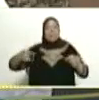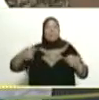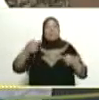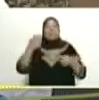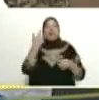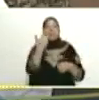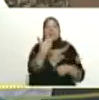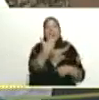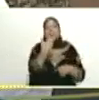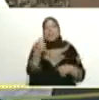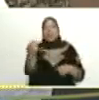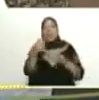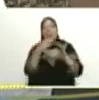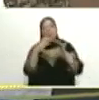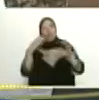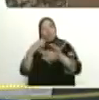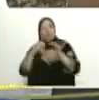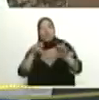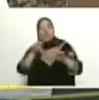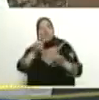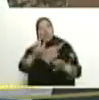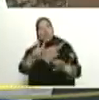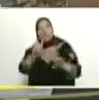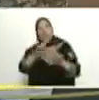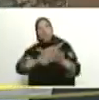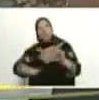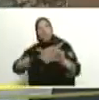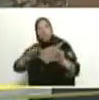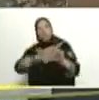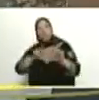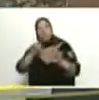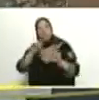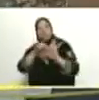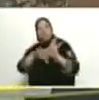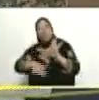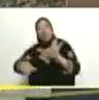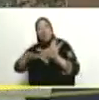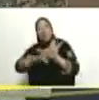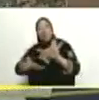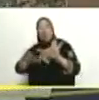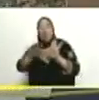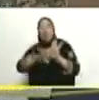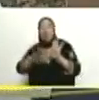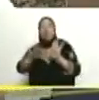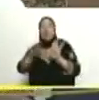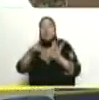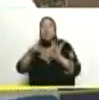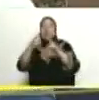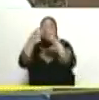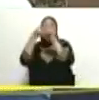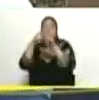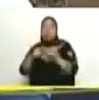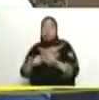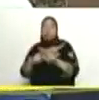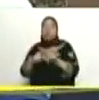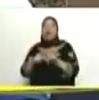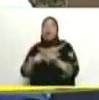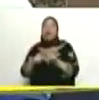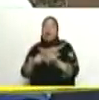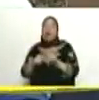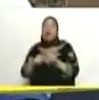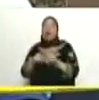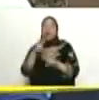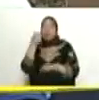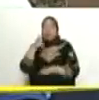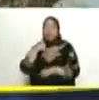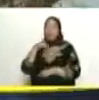300 metros de tubería de 2 pulgadas en la parte de arriba, que es donde tenemos nosotros por lo menos ese problemito un poquito más grande ahí. Ahí lo estaba viendo con